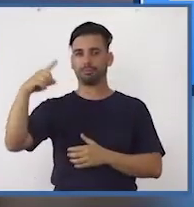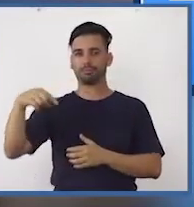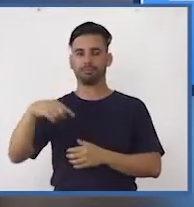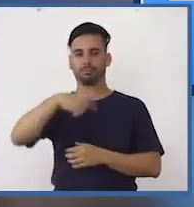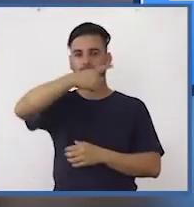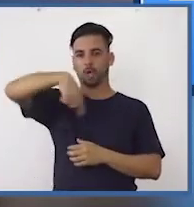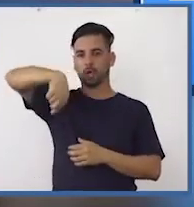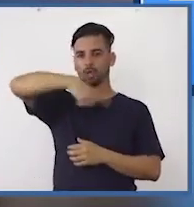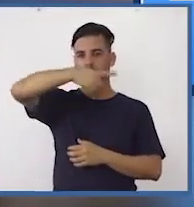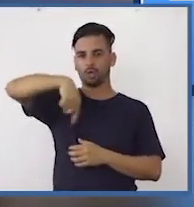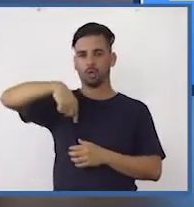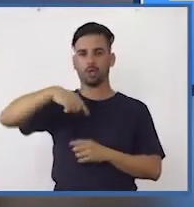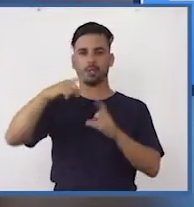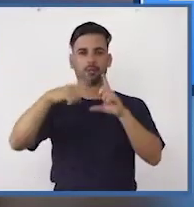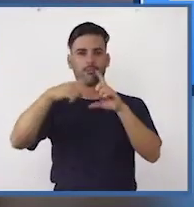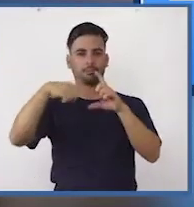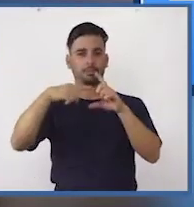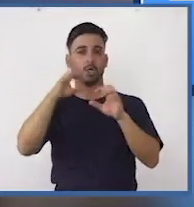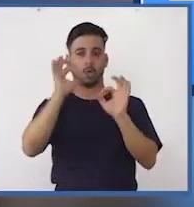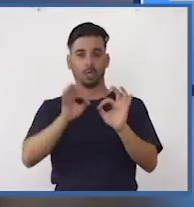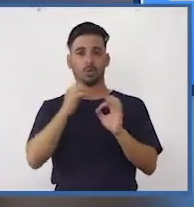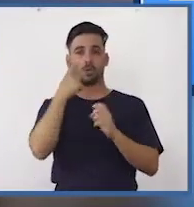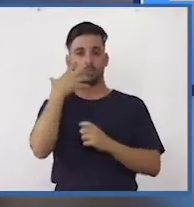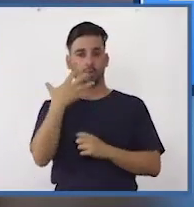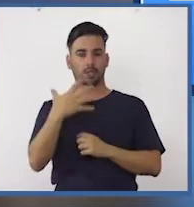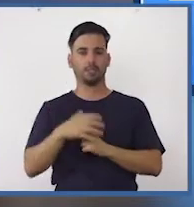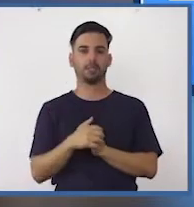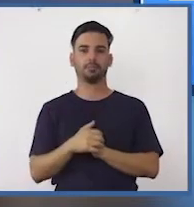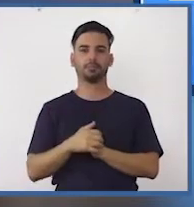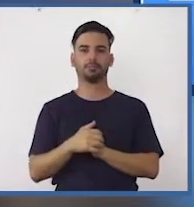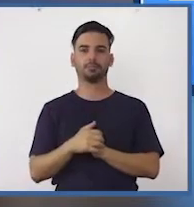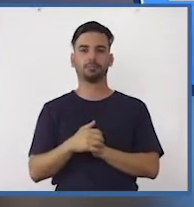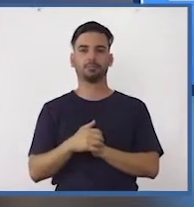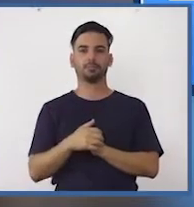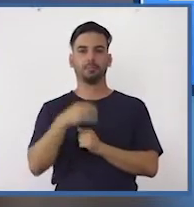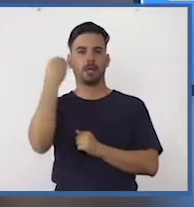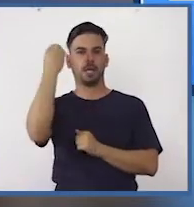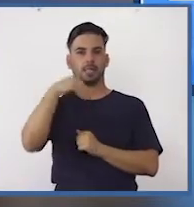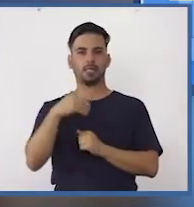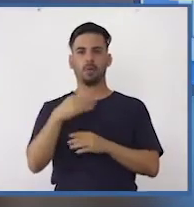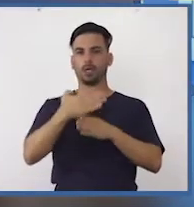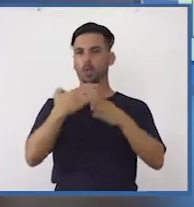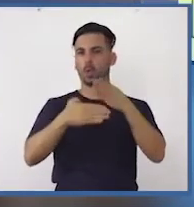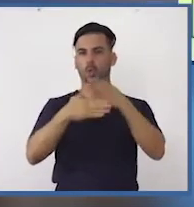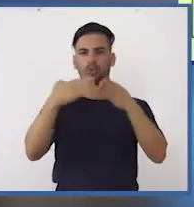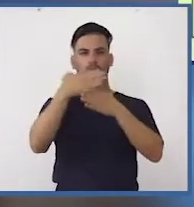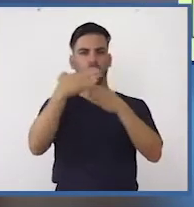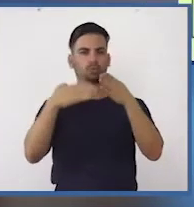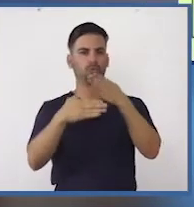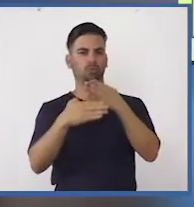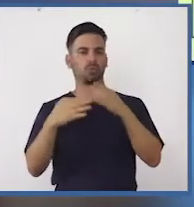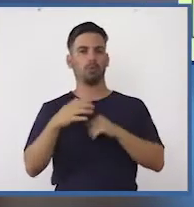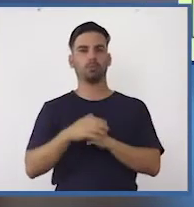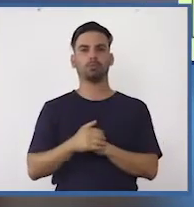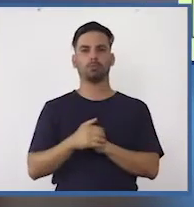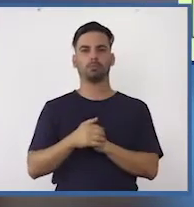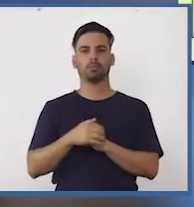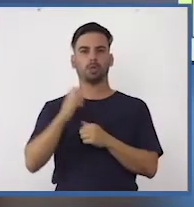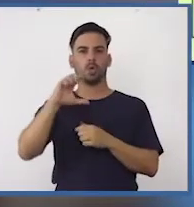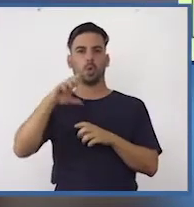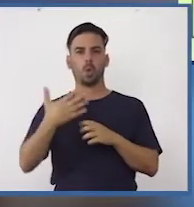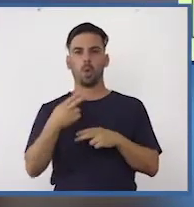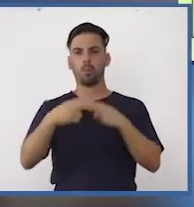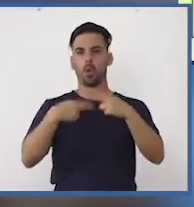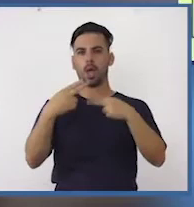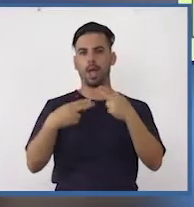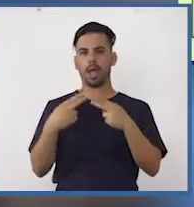en los rayos y el trueno, en los instrumentos musicales. También vamos a proponerle un cuadro resumen que hace referencia ¿a quién?